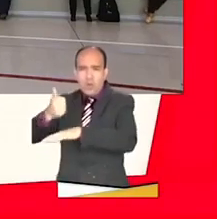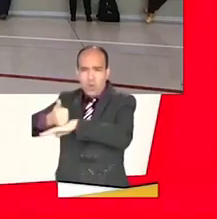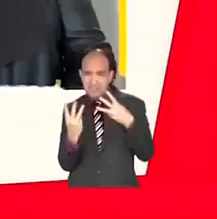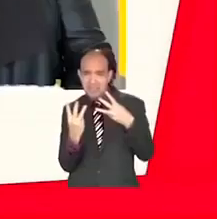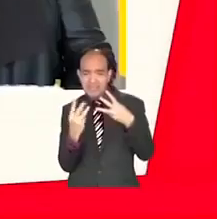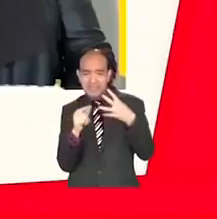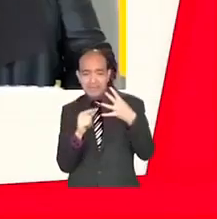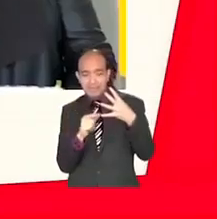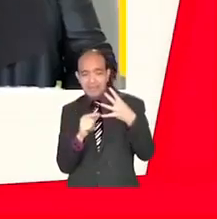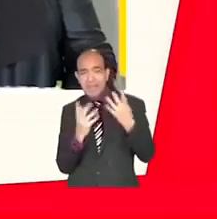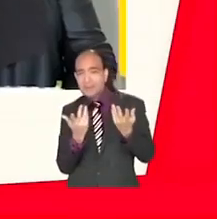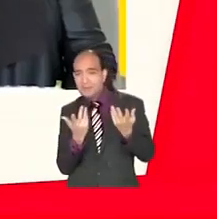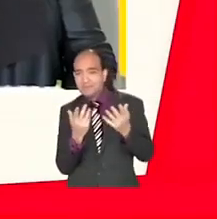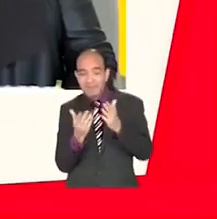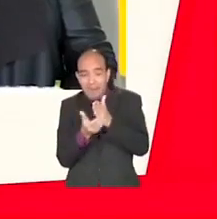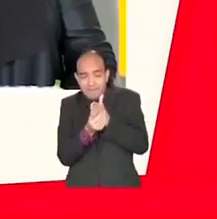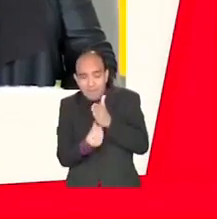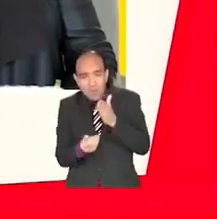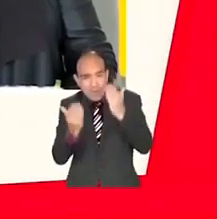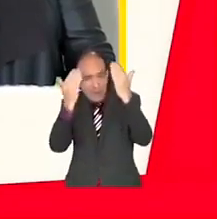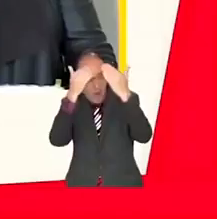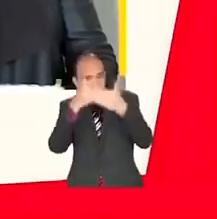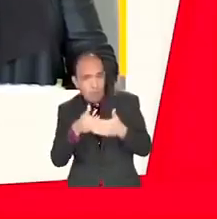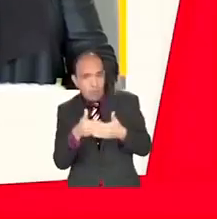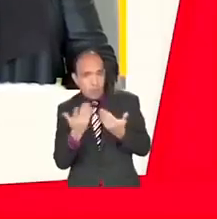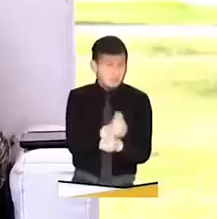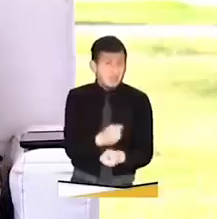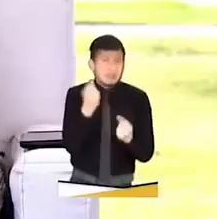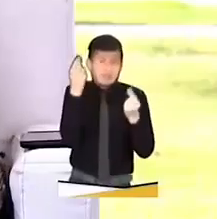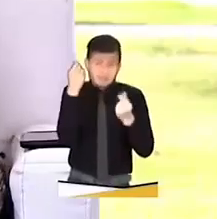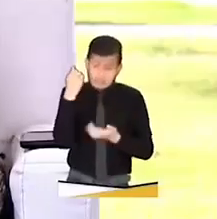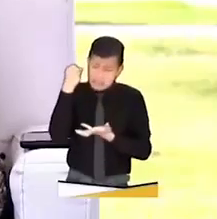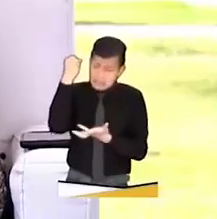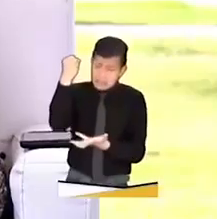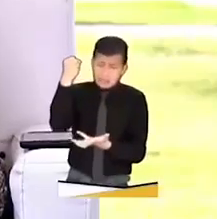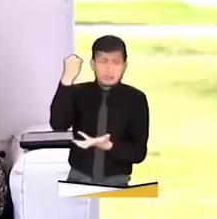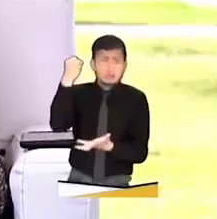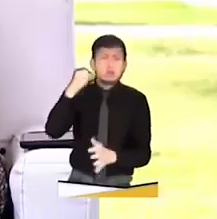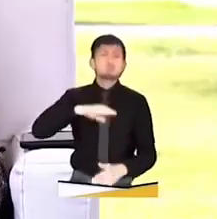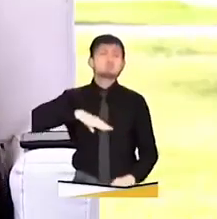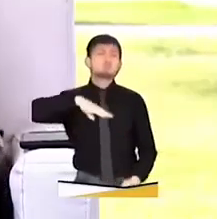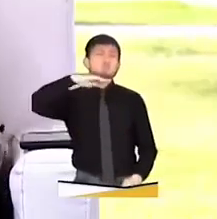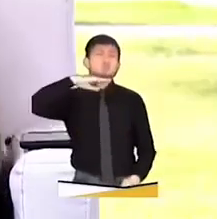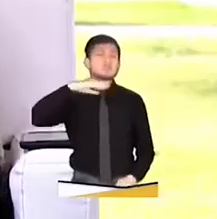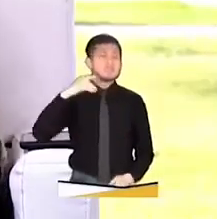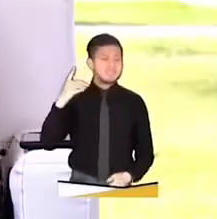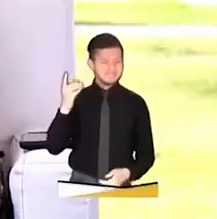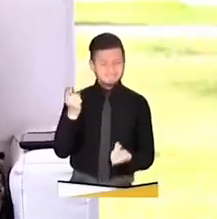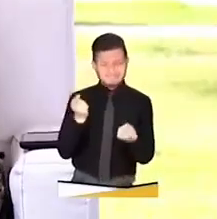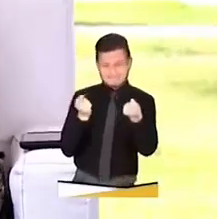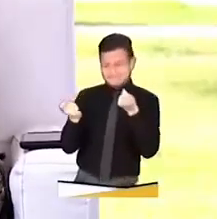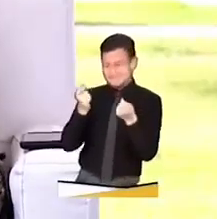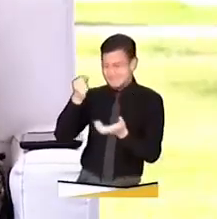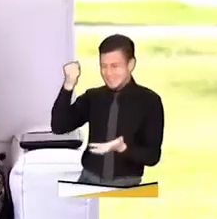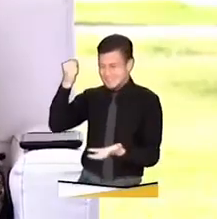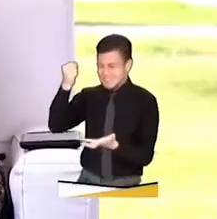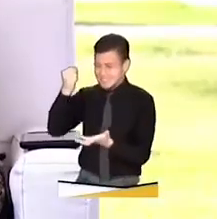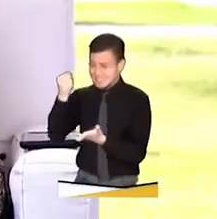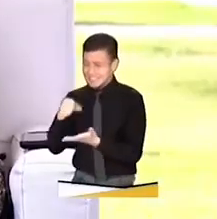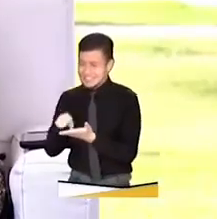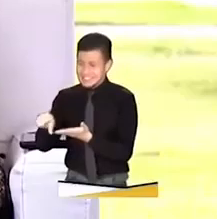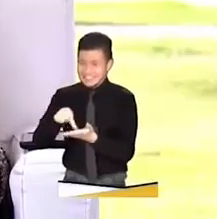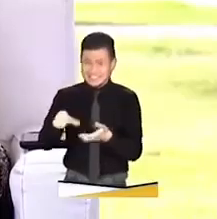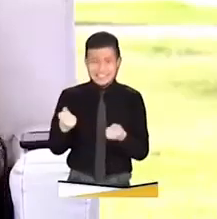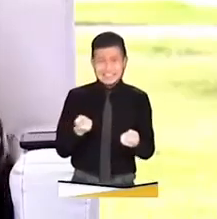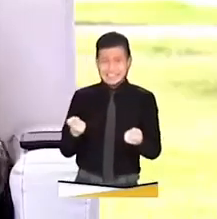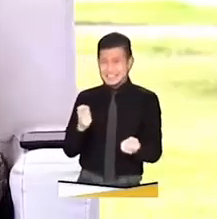año difícil, para entender que los recursos son limitados, que estamos tratando de usar de la mejor manera cada peso, de sacar